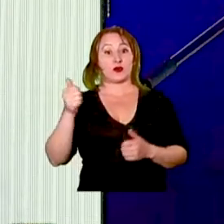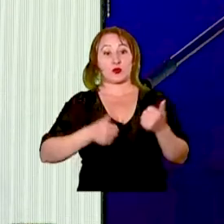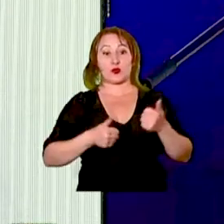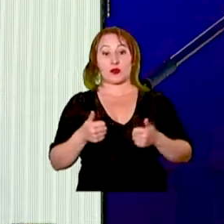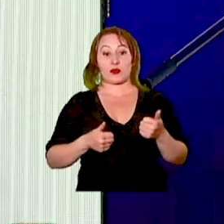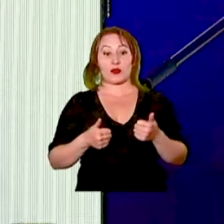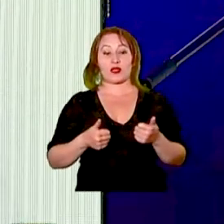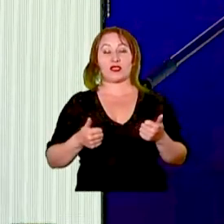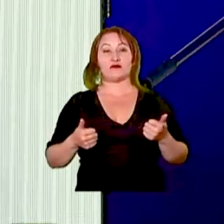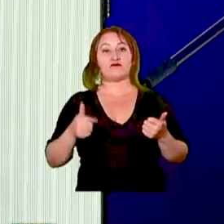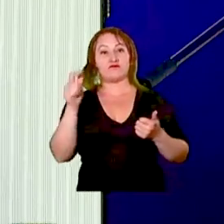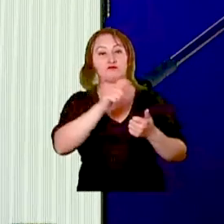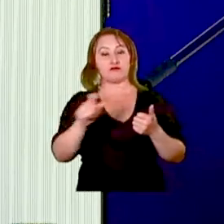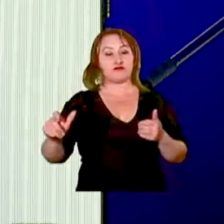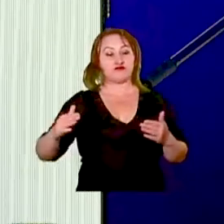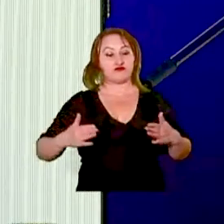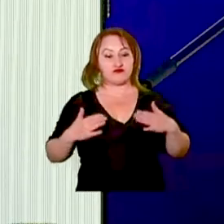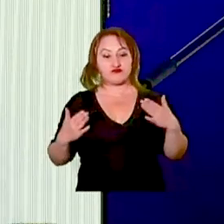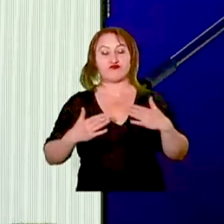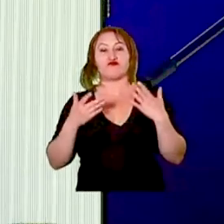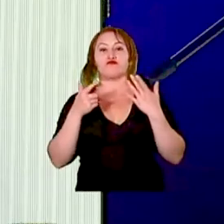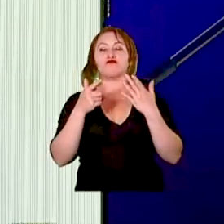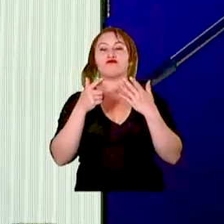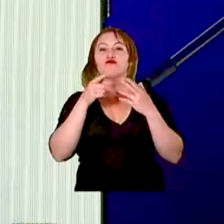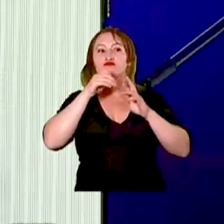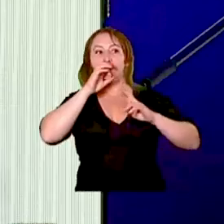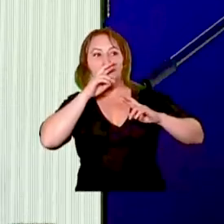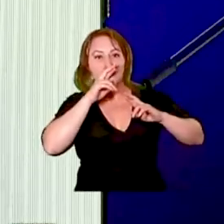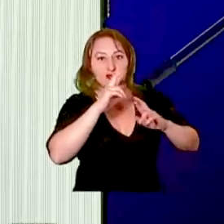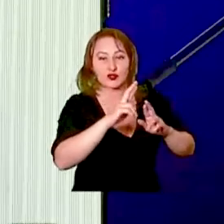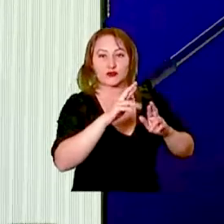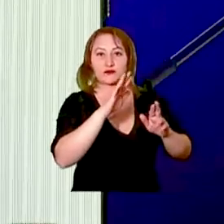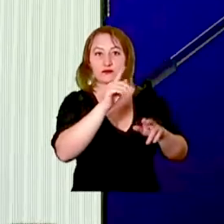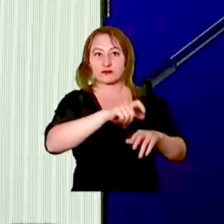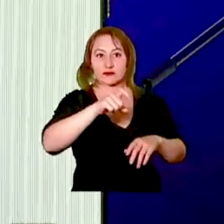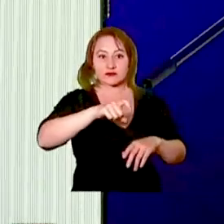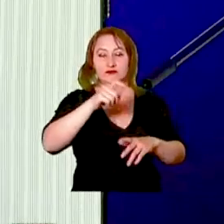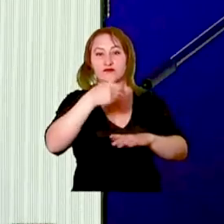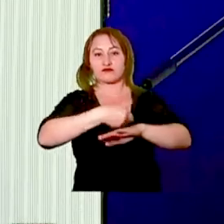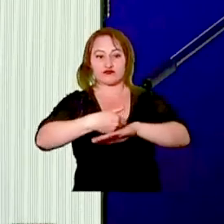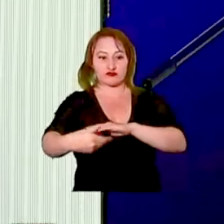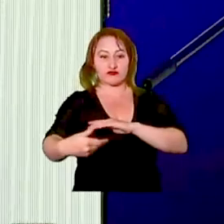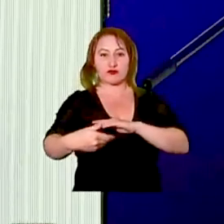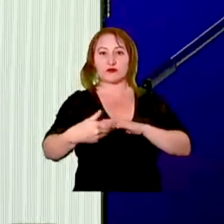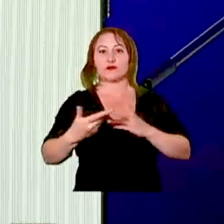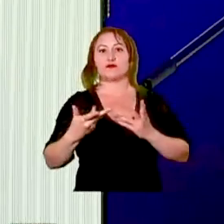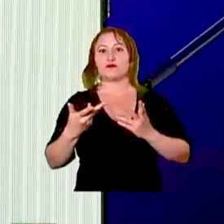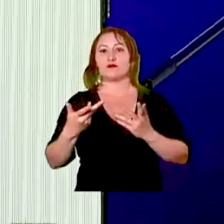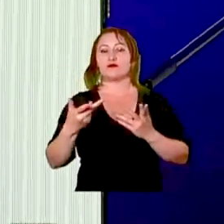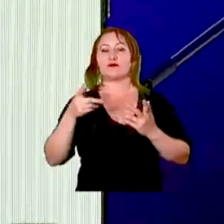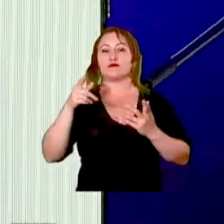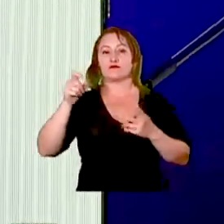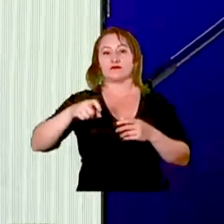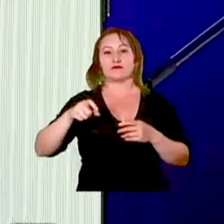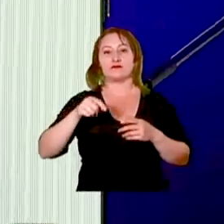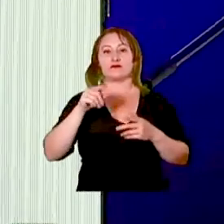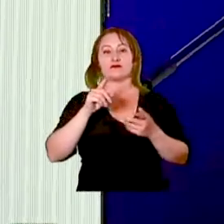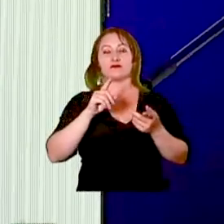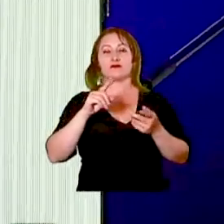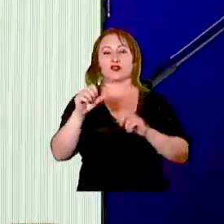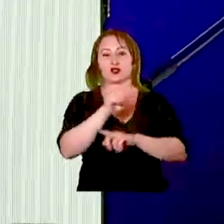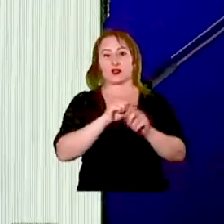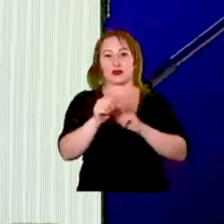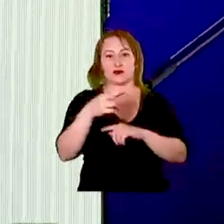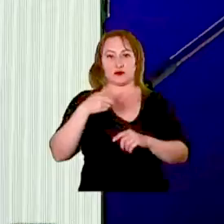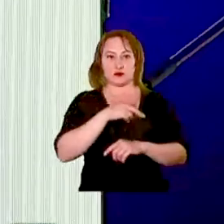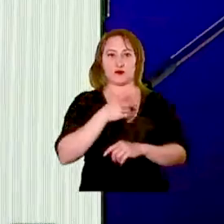de satisfacer y responder a las necesidades y requerimientos y demandas cambiantes de